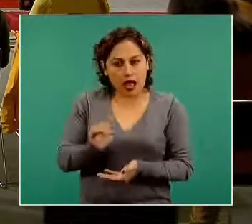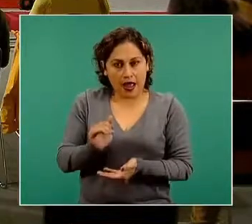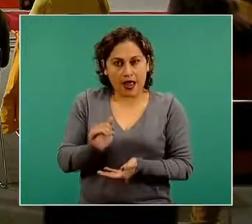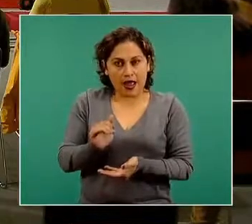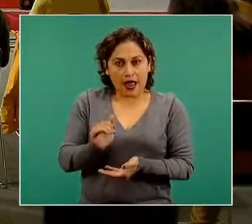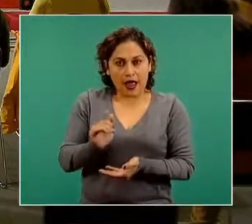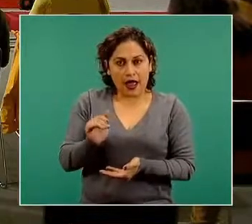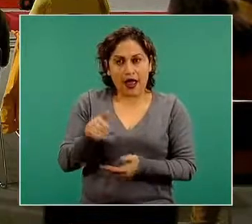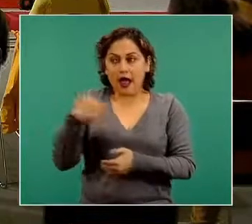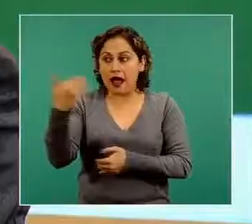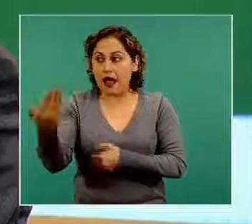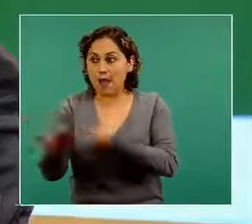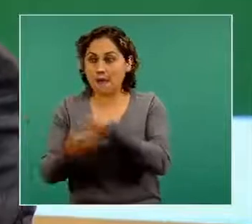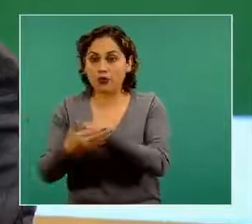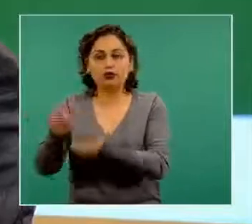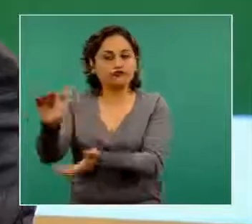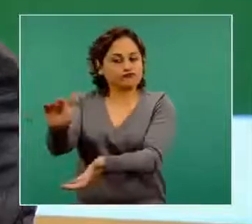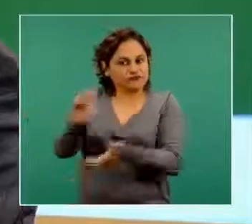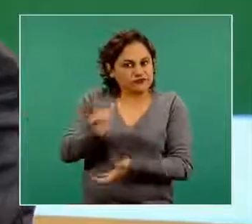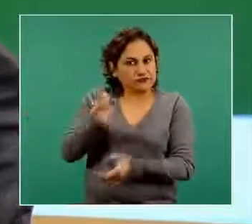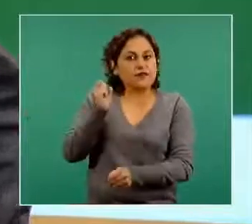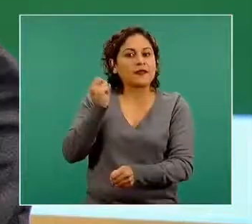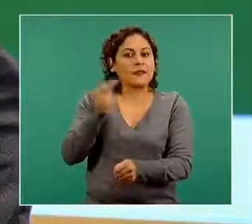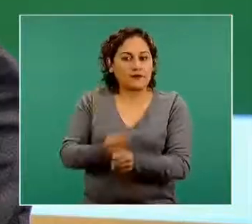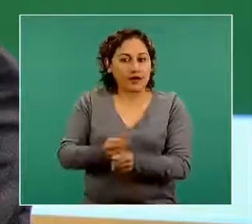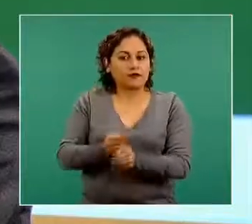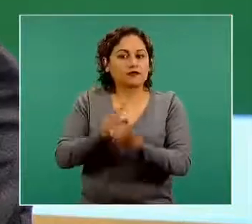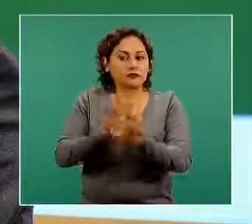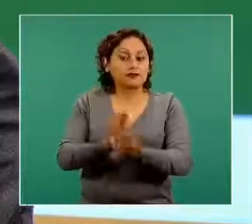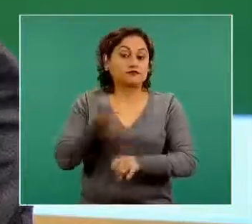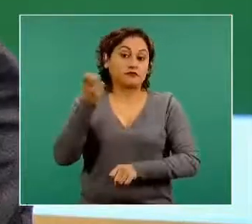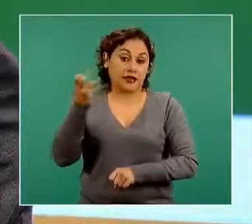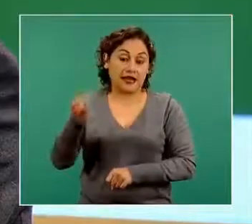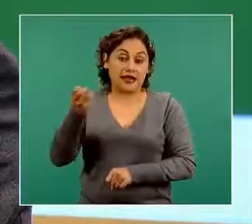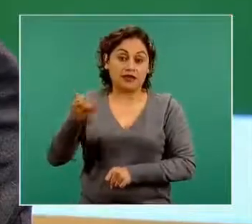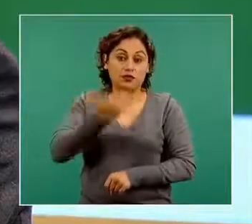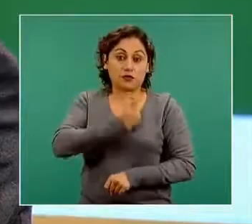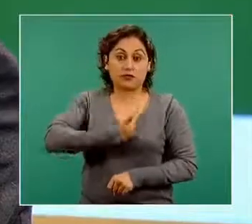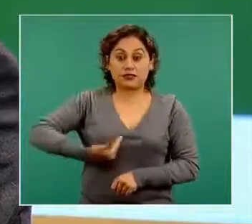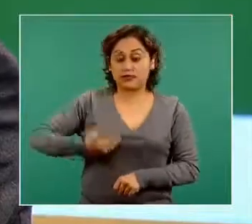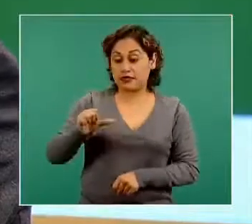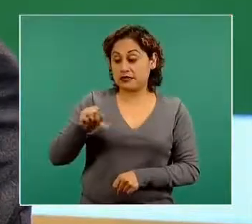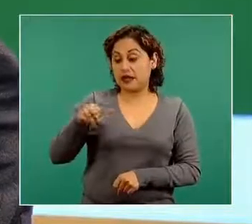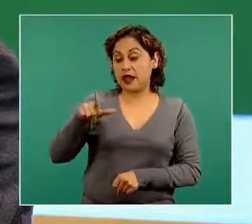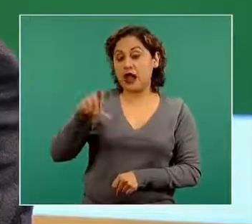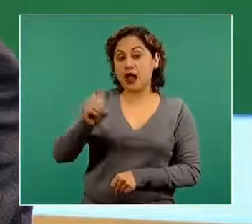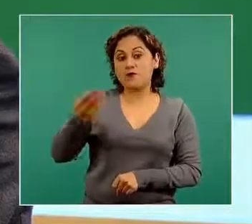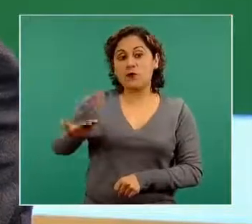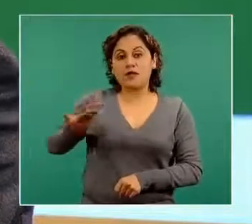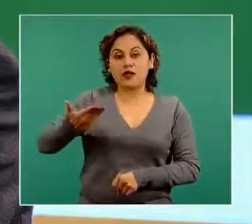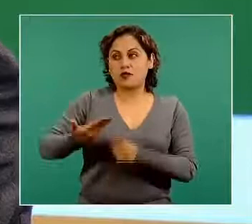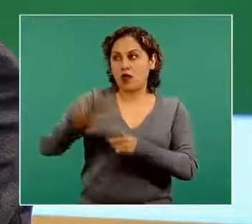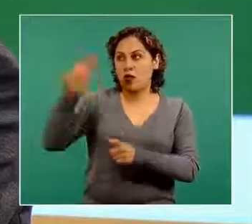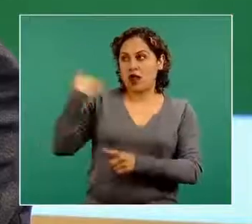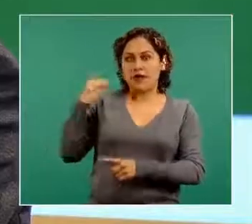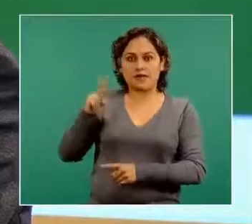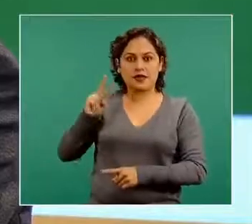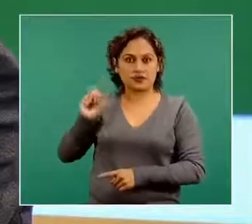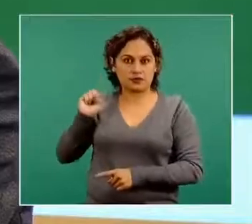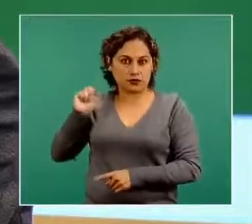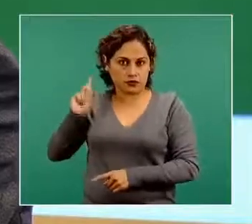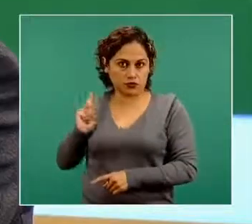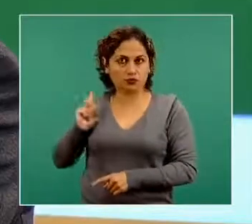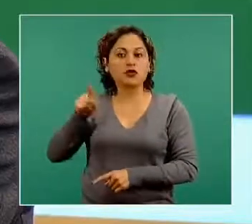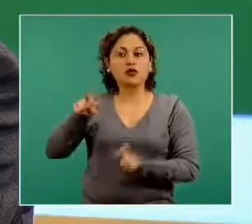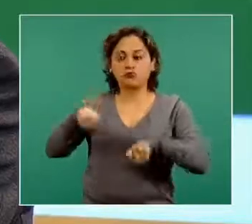el abastecimiento. Esto lo pidió el presidente López Obrador durante el fin de semana y el interlocutor